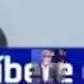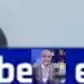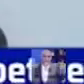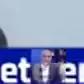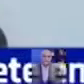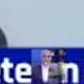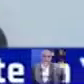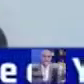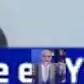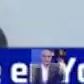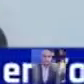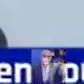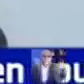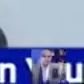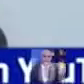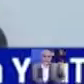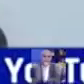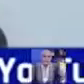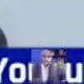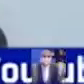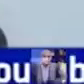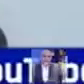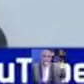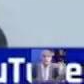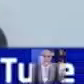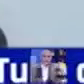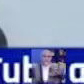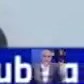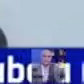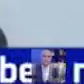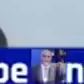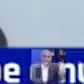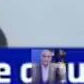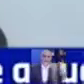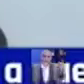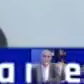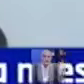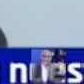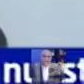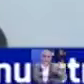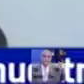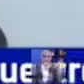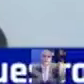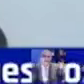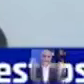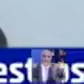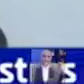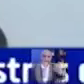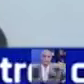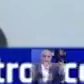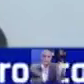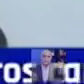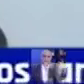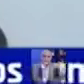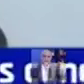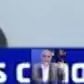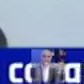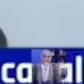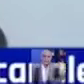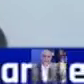esa batalla, porque es importante, es una batalla a favor de la gente y una batalla con datos duros a favor de la